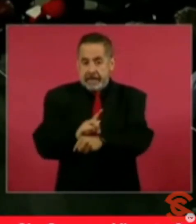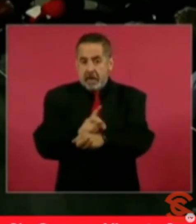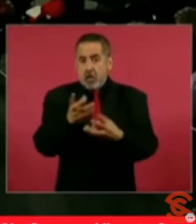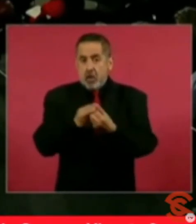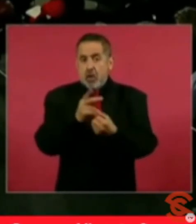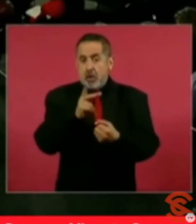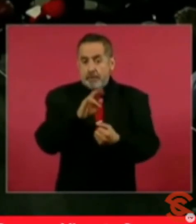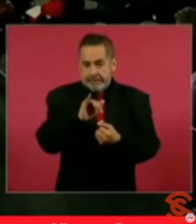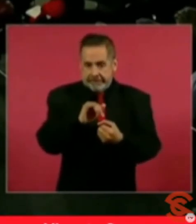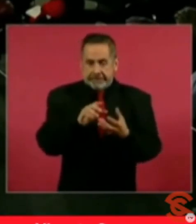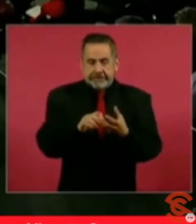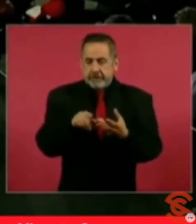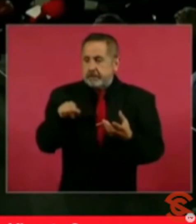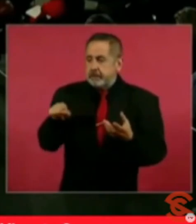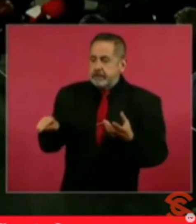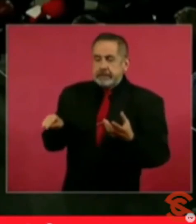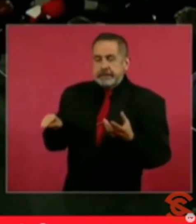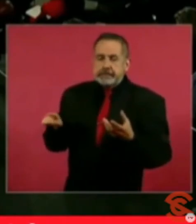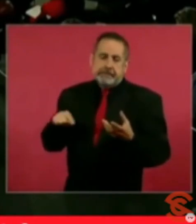nos